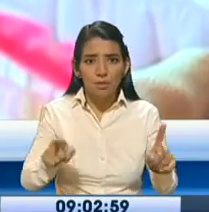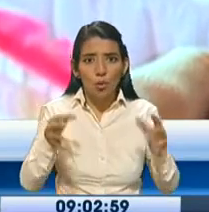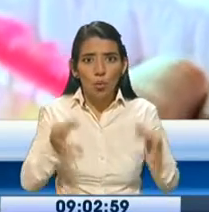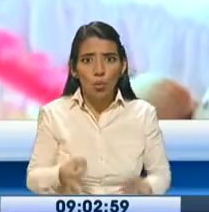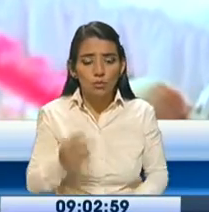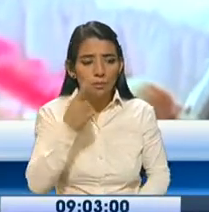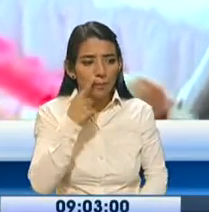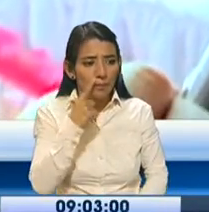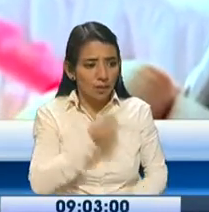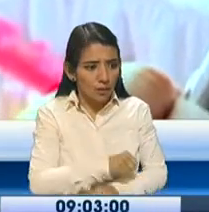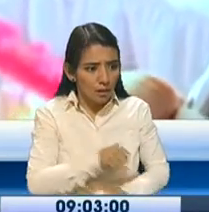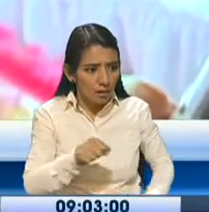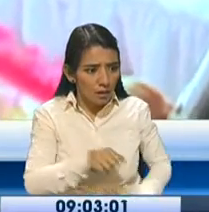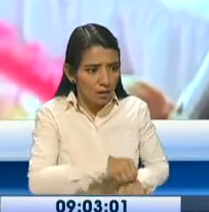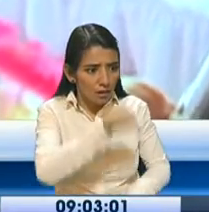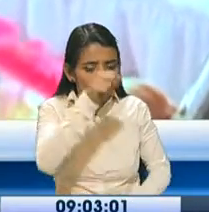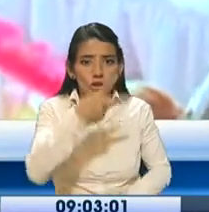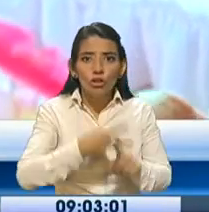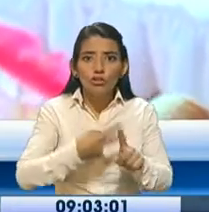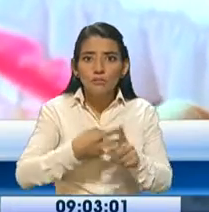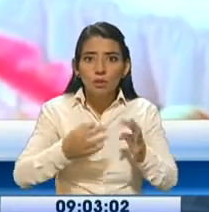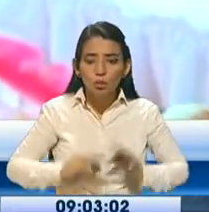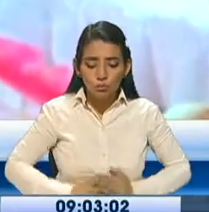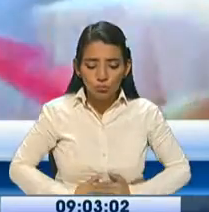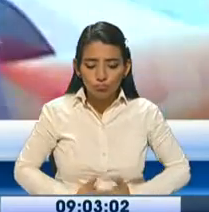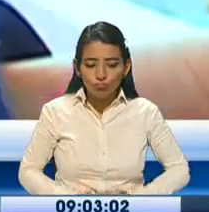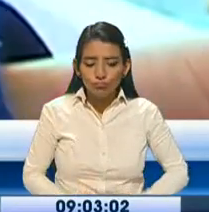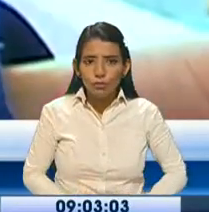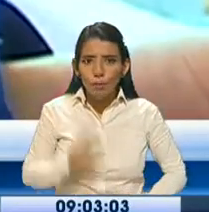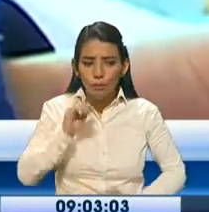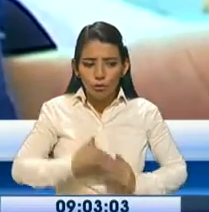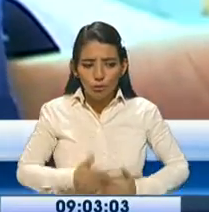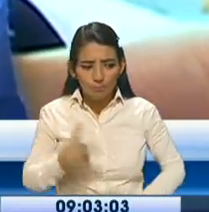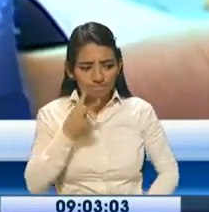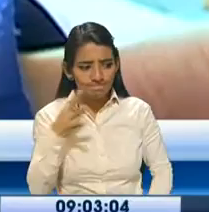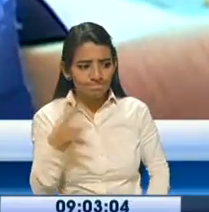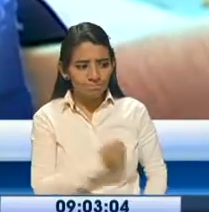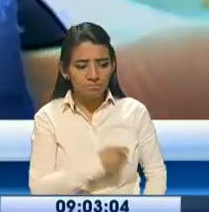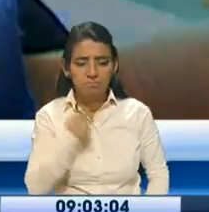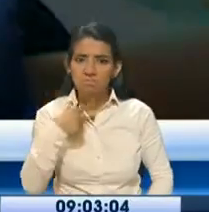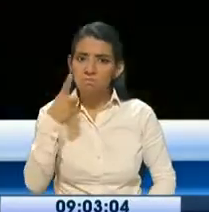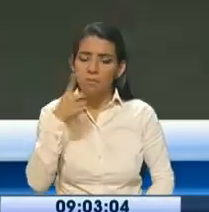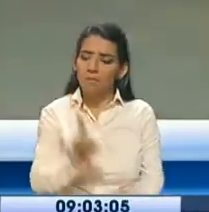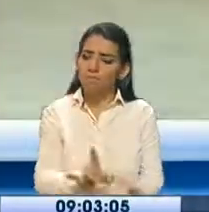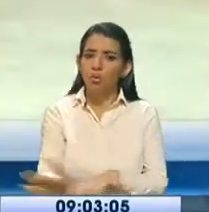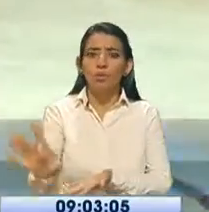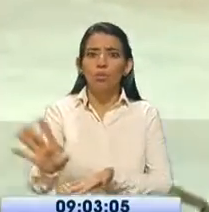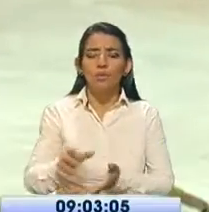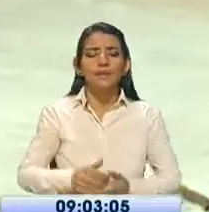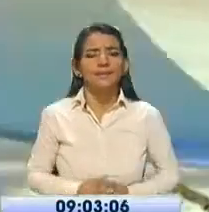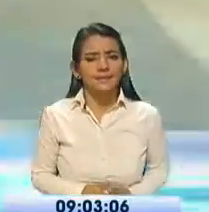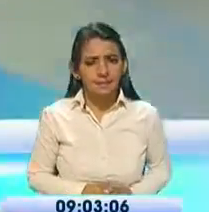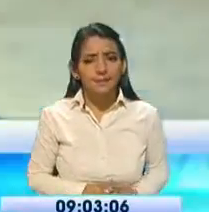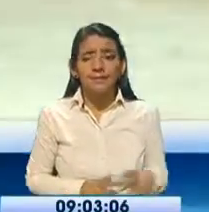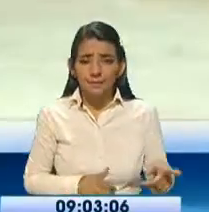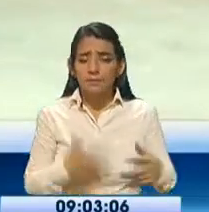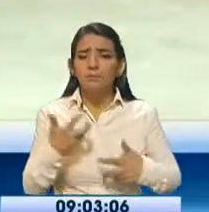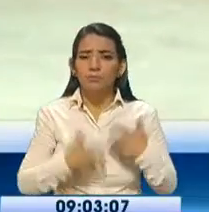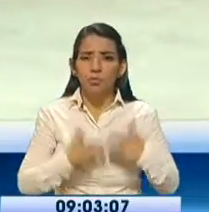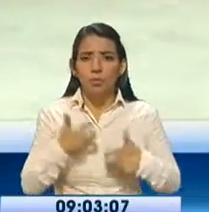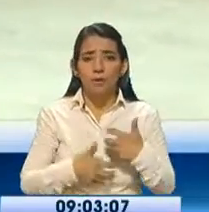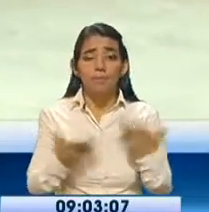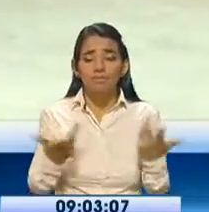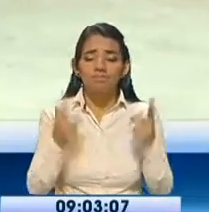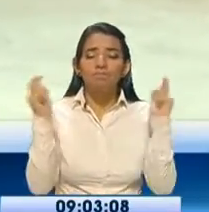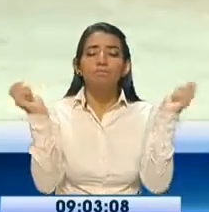a los 2 meses porque ya se me comenzaba a notar la barriga. Entonces mi papi me dijo que me fuera de la casa. Es desde esta problemática donde trabaja